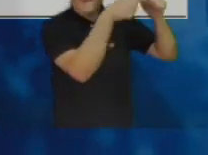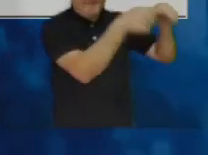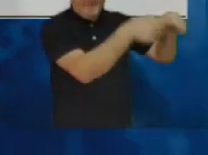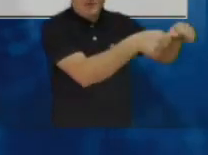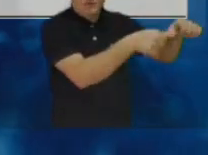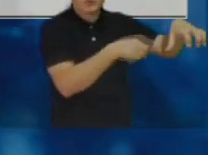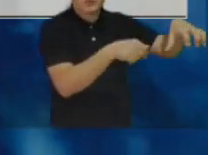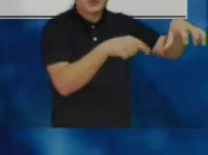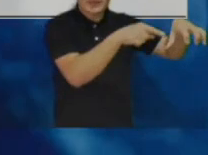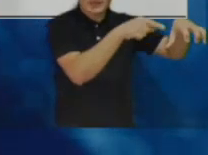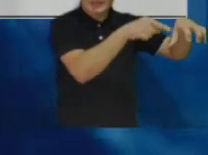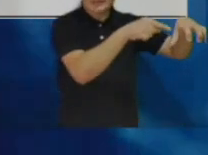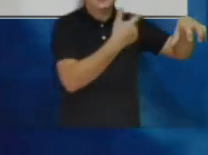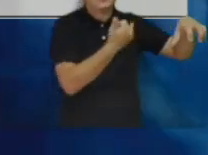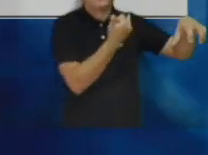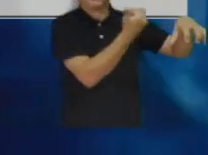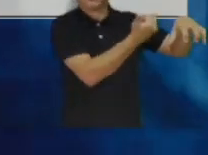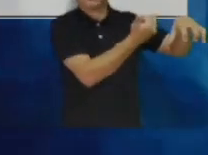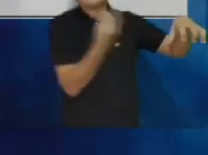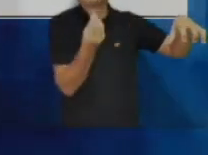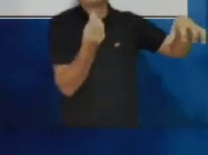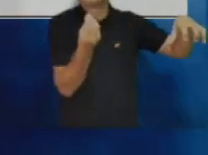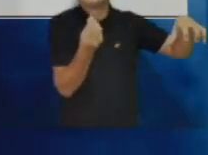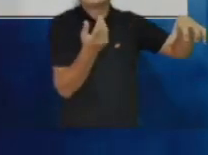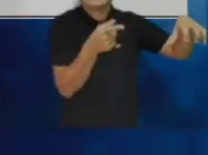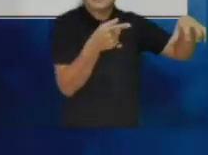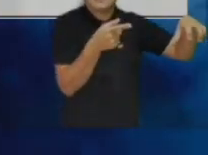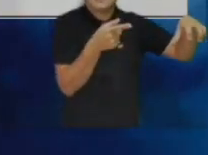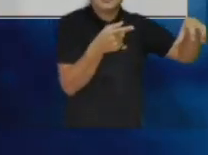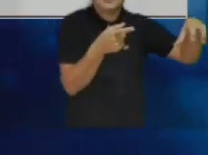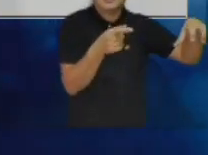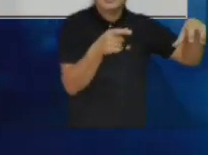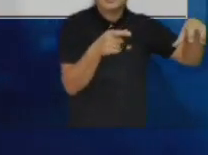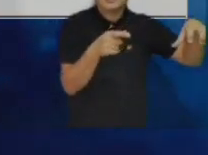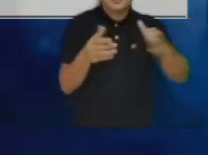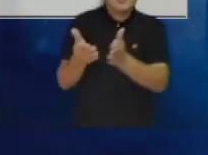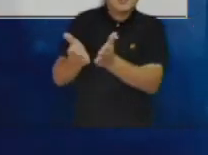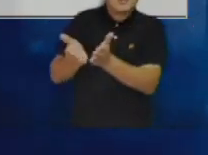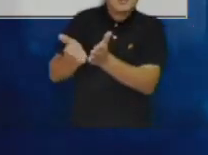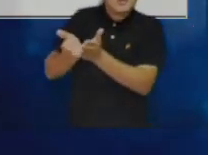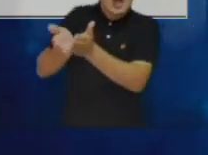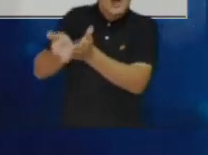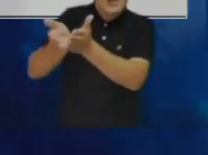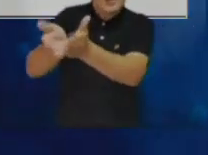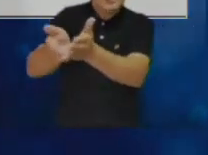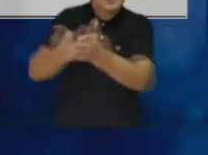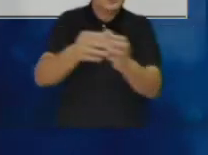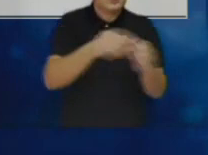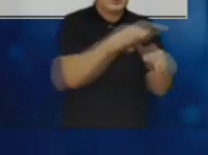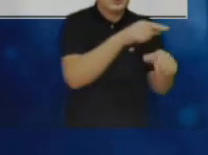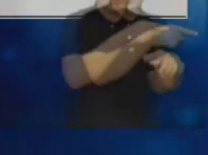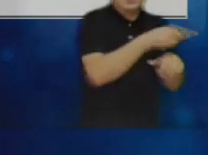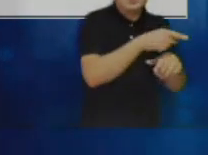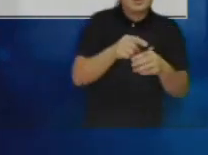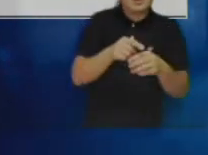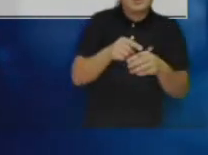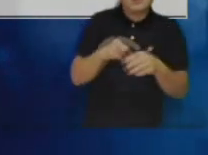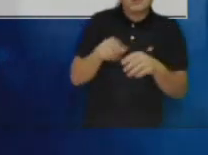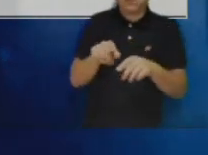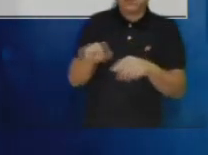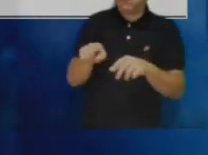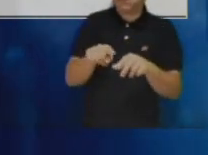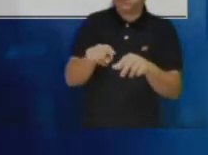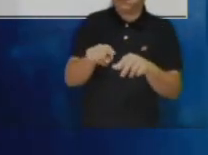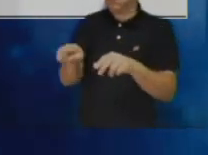econométricas que se utilizan para radionavegación, por ejemplo, buscando siempre si existe alguna interferencia,